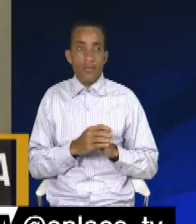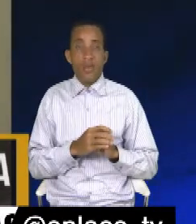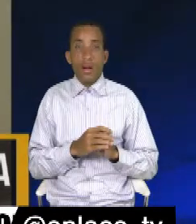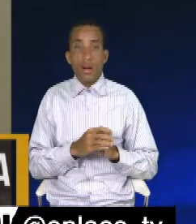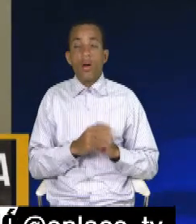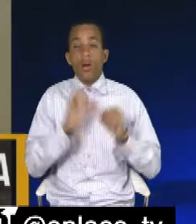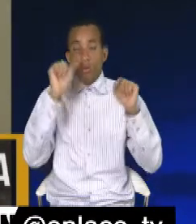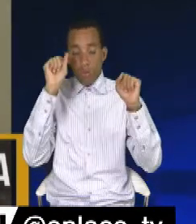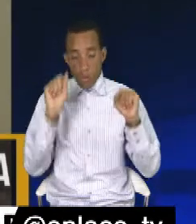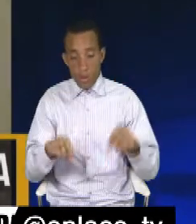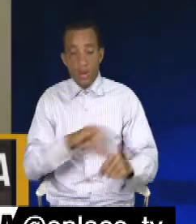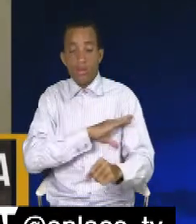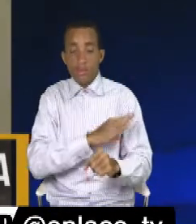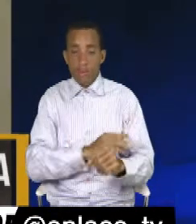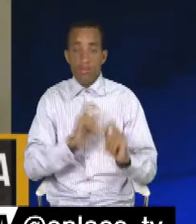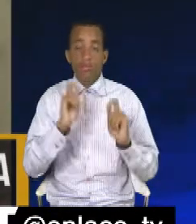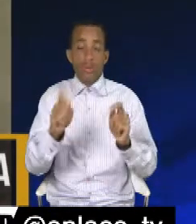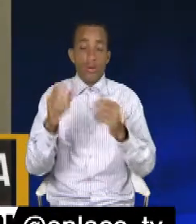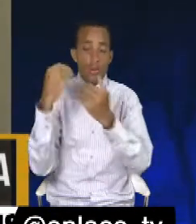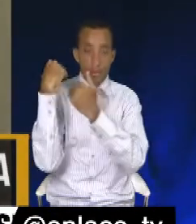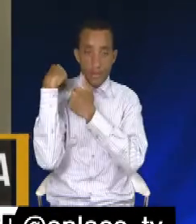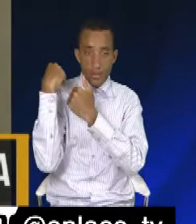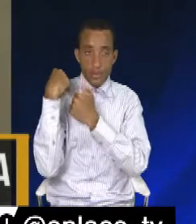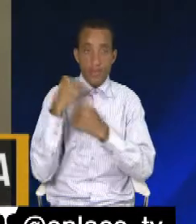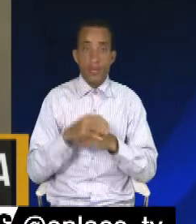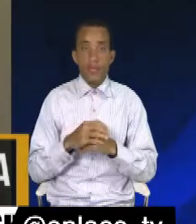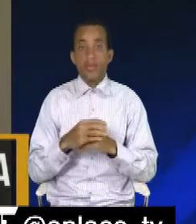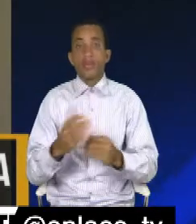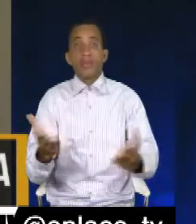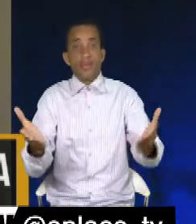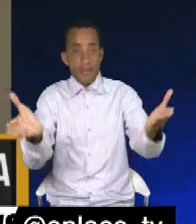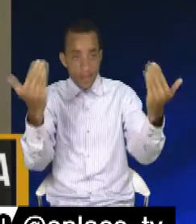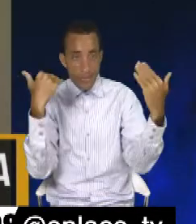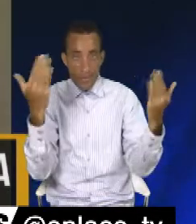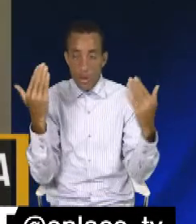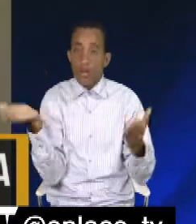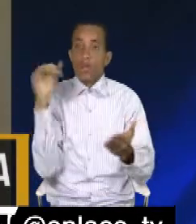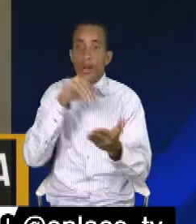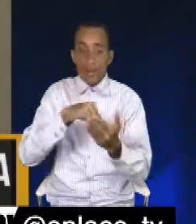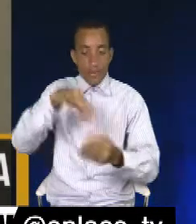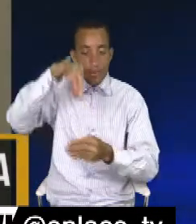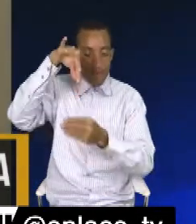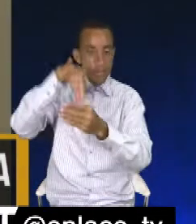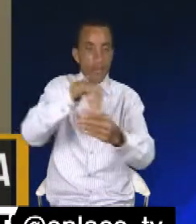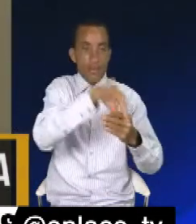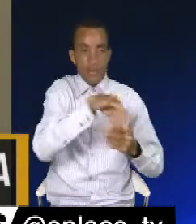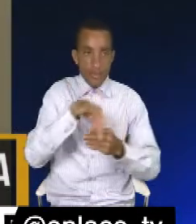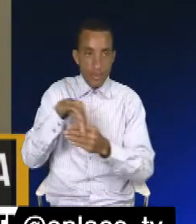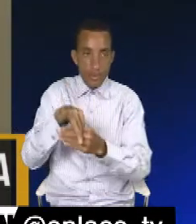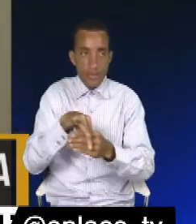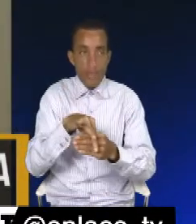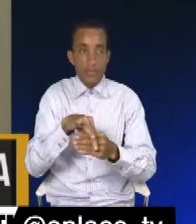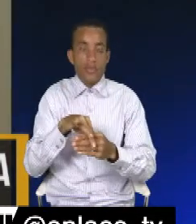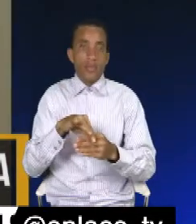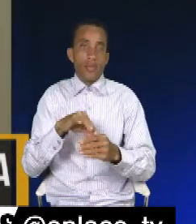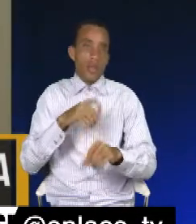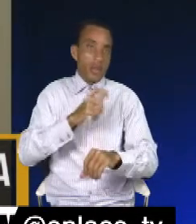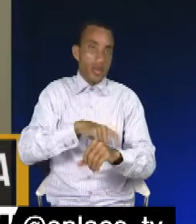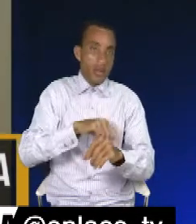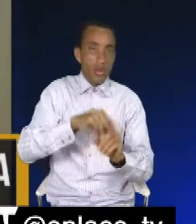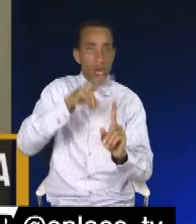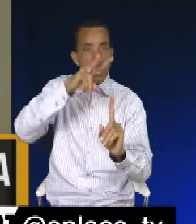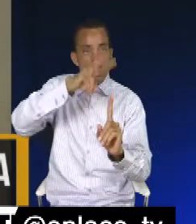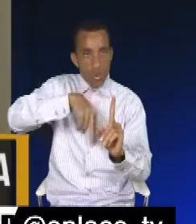facultad de citar elecciones en un tiempo no mayor a 2 meses, que lo